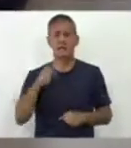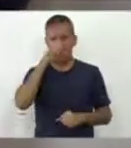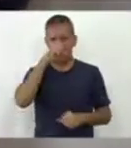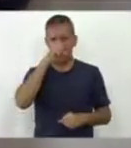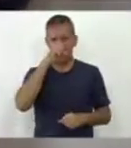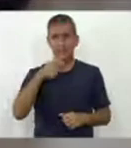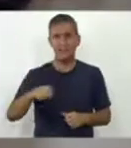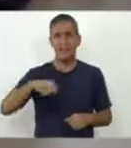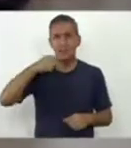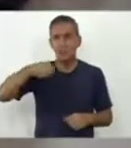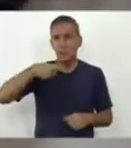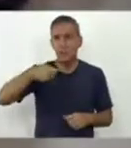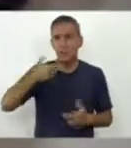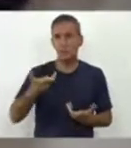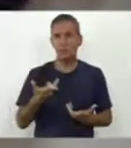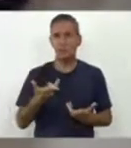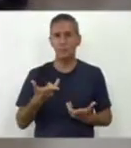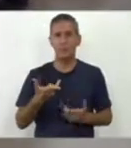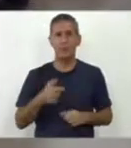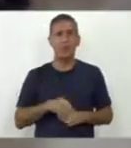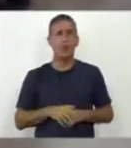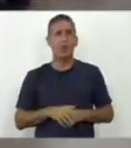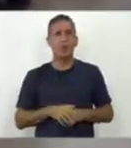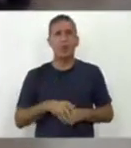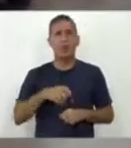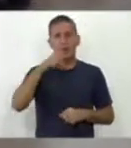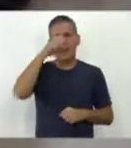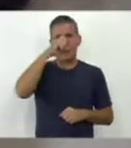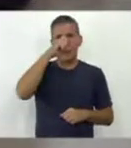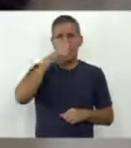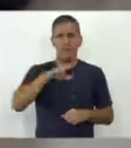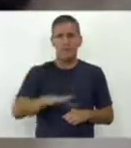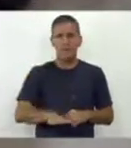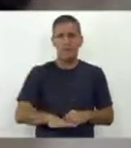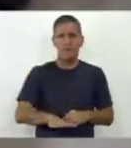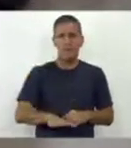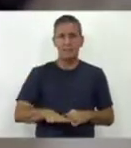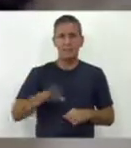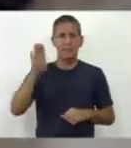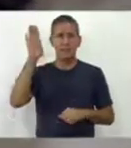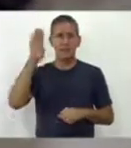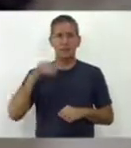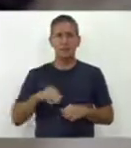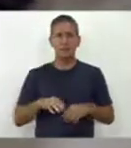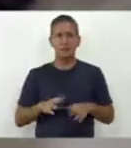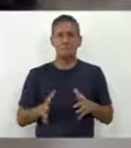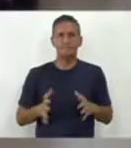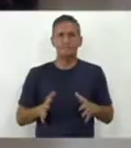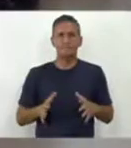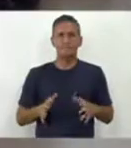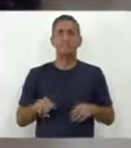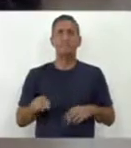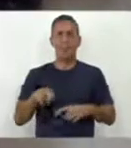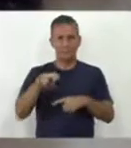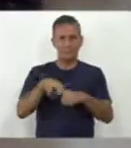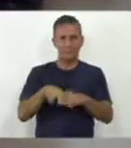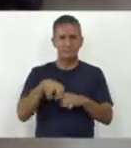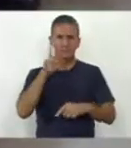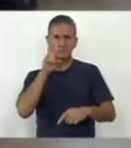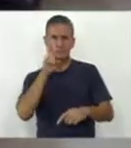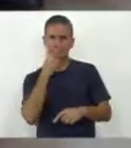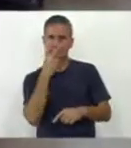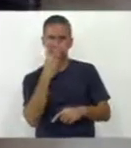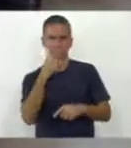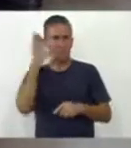Cuando el niño está muy intranquilo, coloca los muñequitos en la televisión e incluso el niño estuvo enfermo,